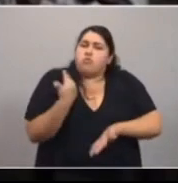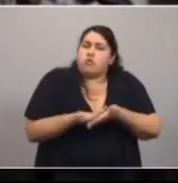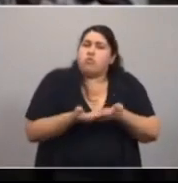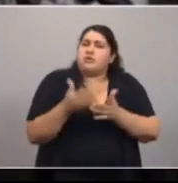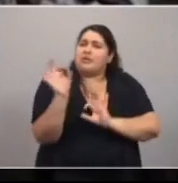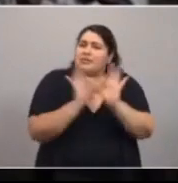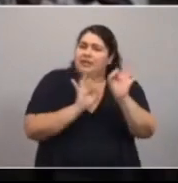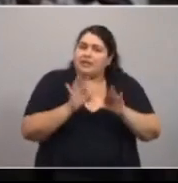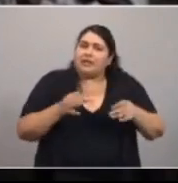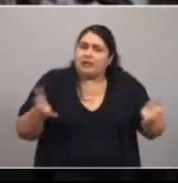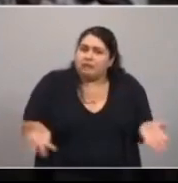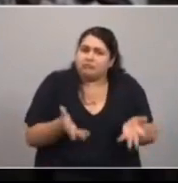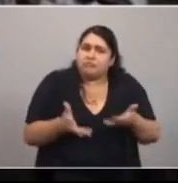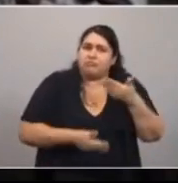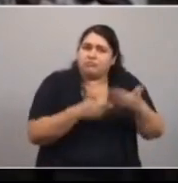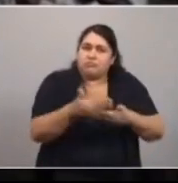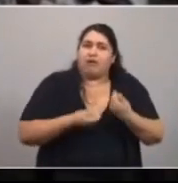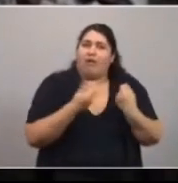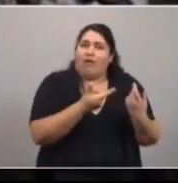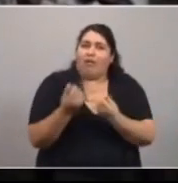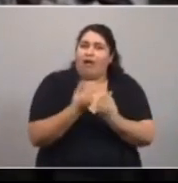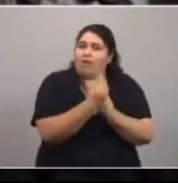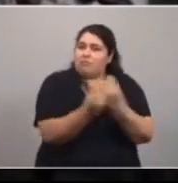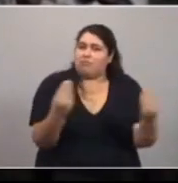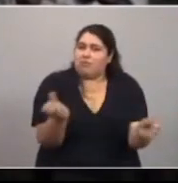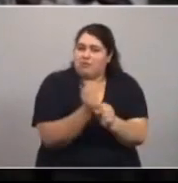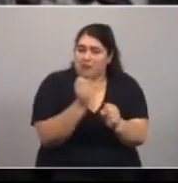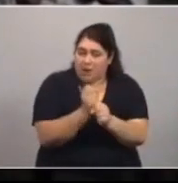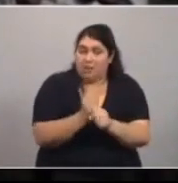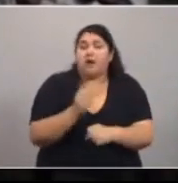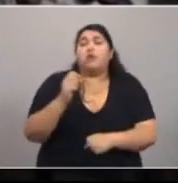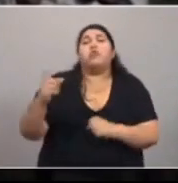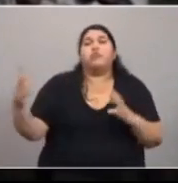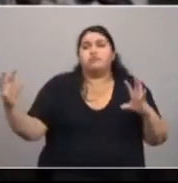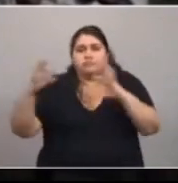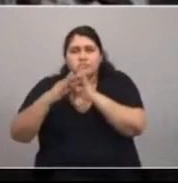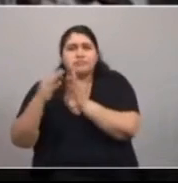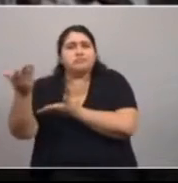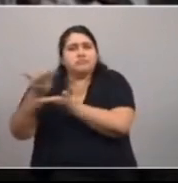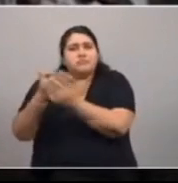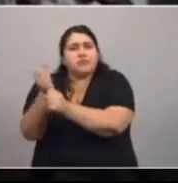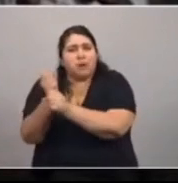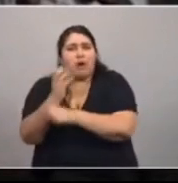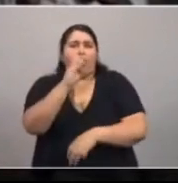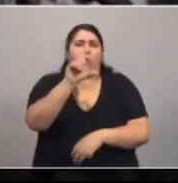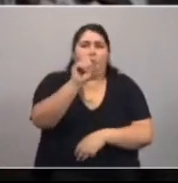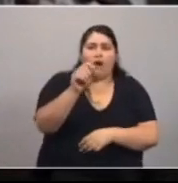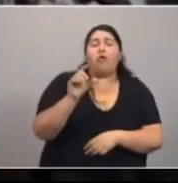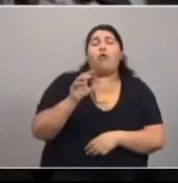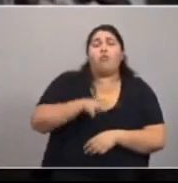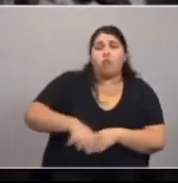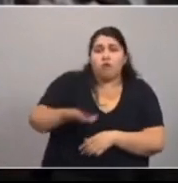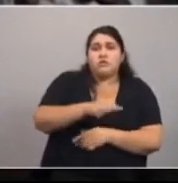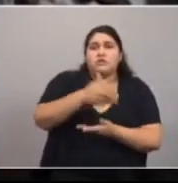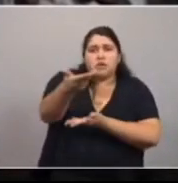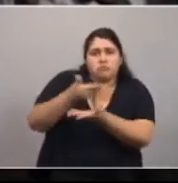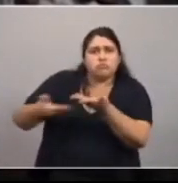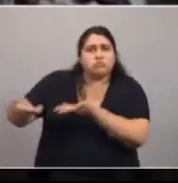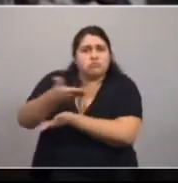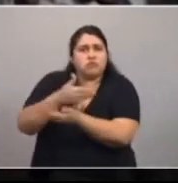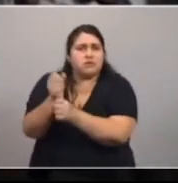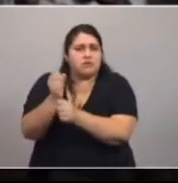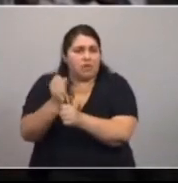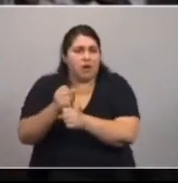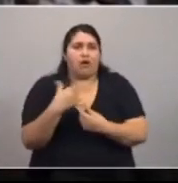construyó herramientas con el Estado provincial, con el Banco Provincia, para que cada una de las empresas pueda crecer y